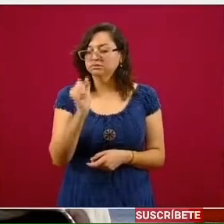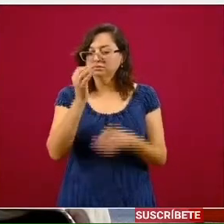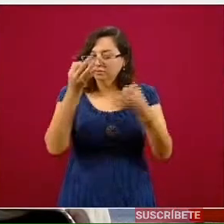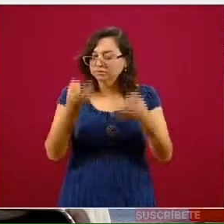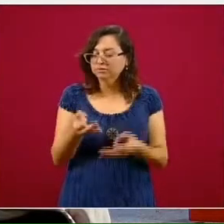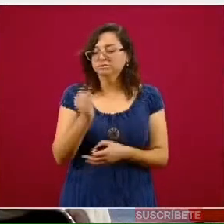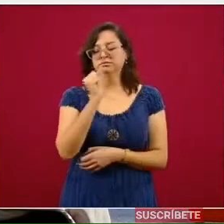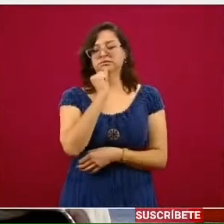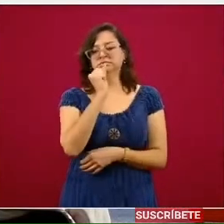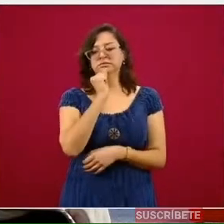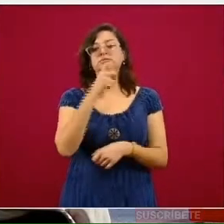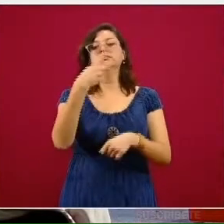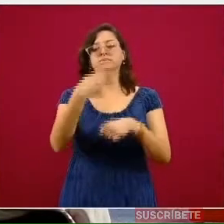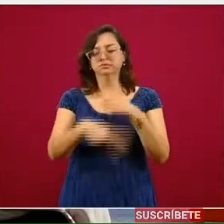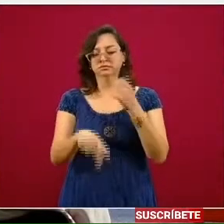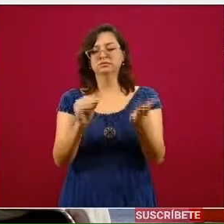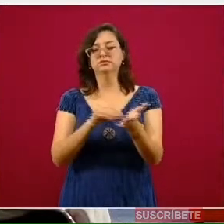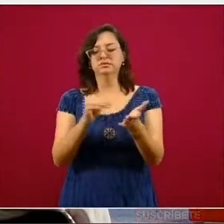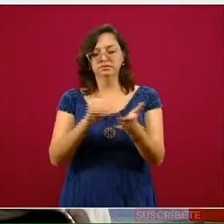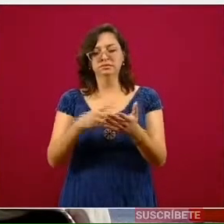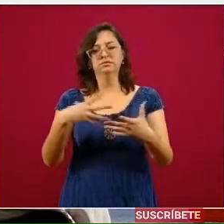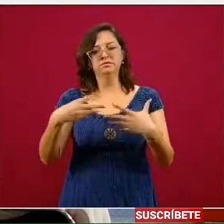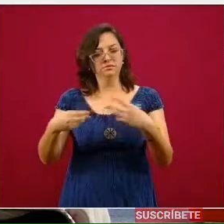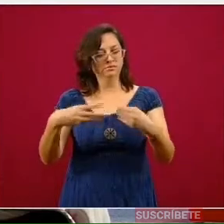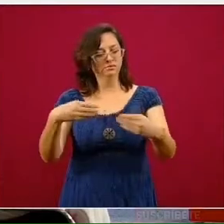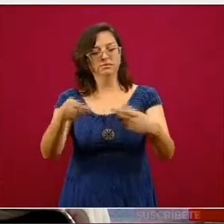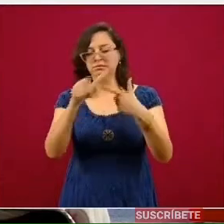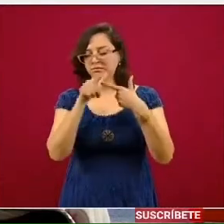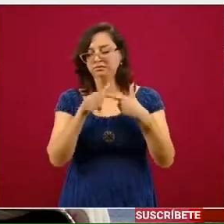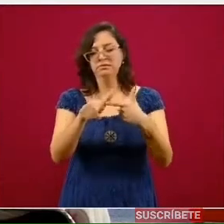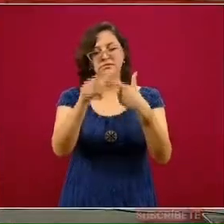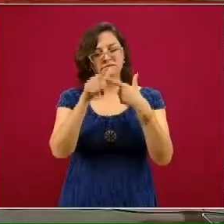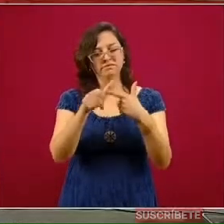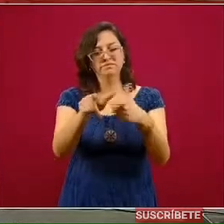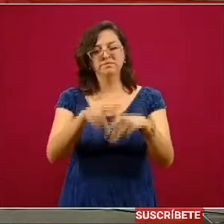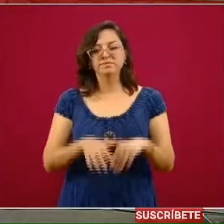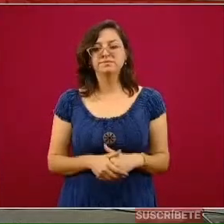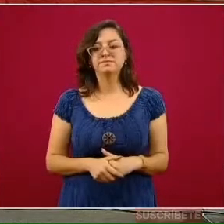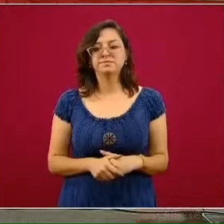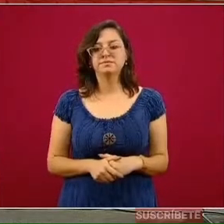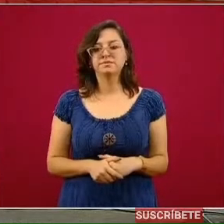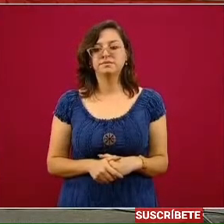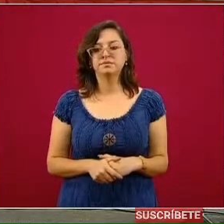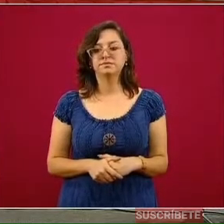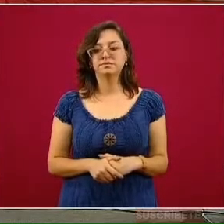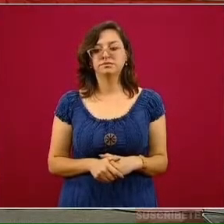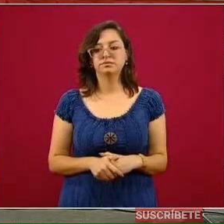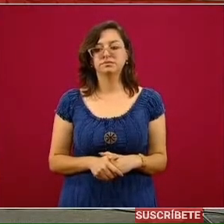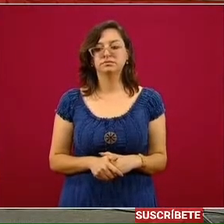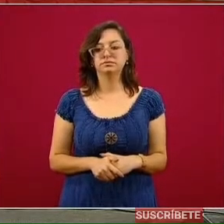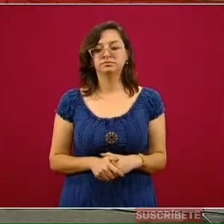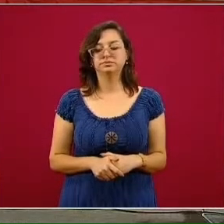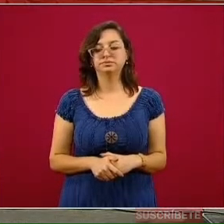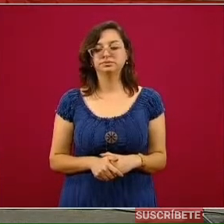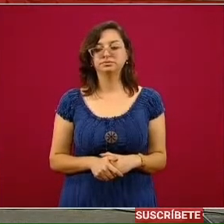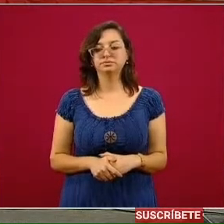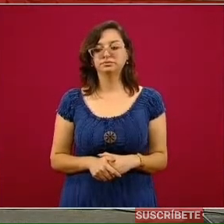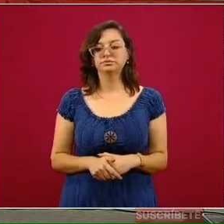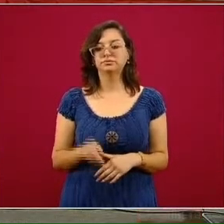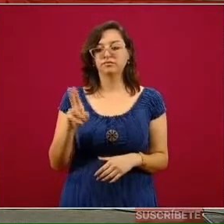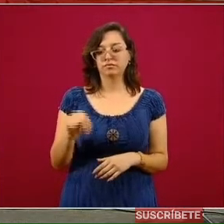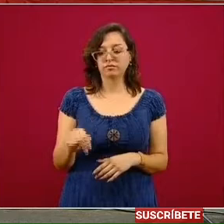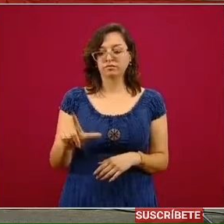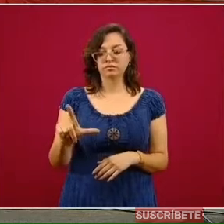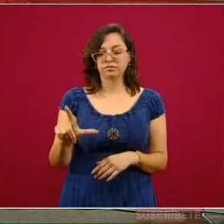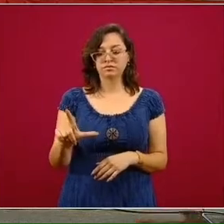mantiene todavía un riesgo de que la epidemia se mantenga activa en la entidad. Veamos el siguiente estado. Tenemos a Nuevo